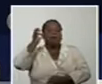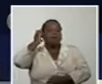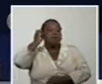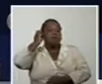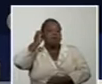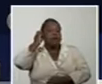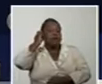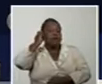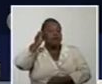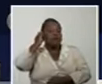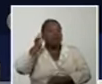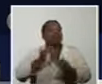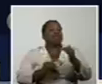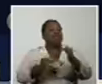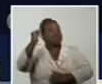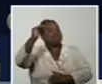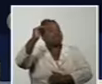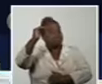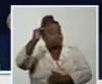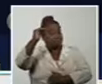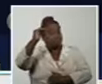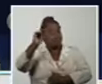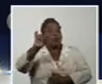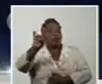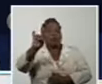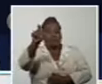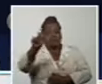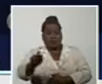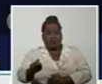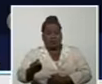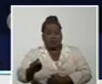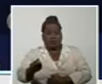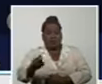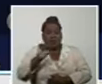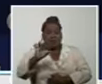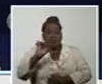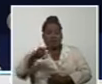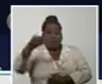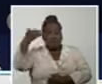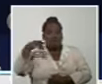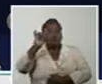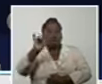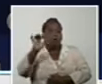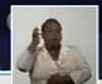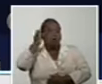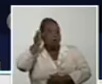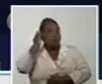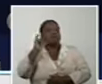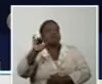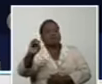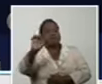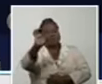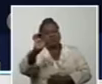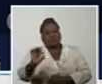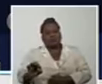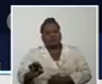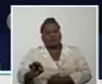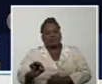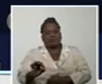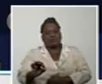adelante con 9 casos de los 15 de ayer, el 60%. No